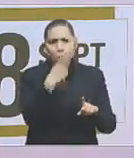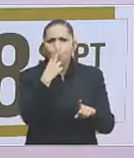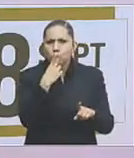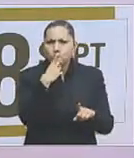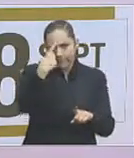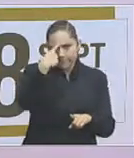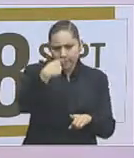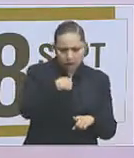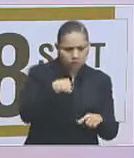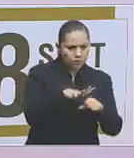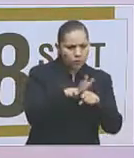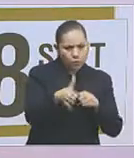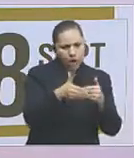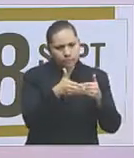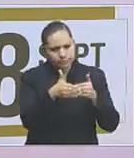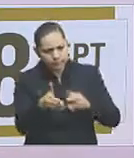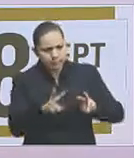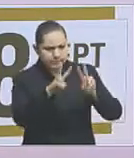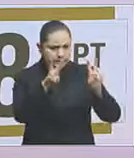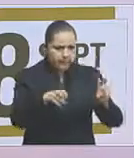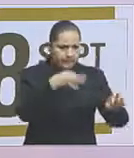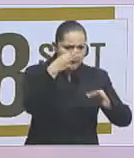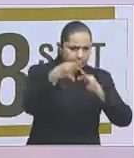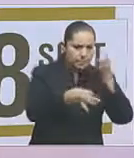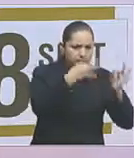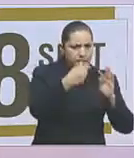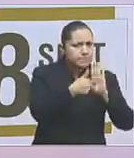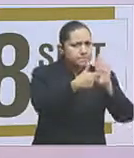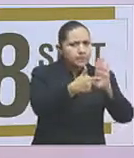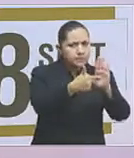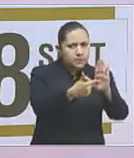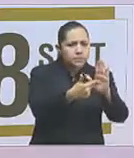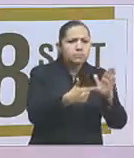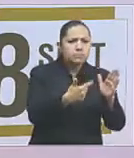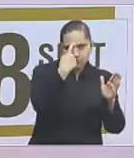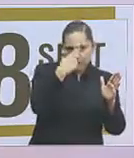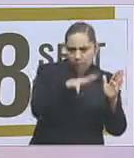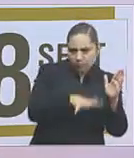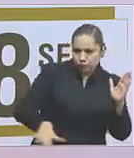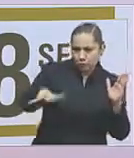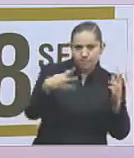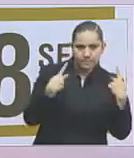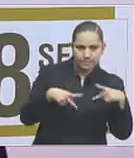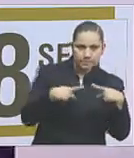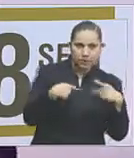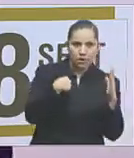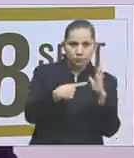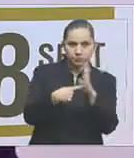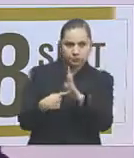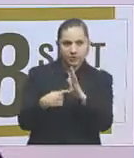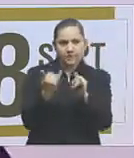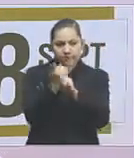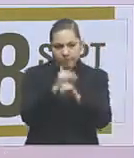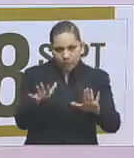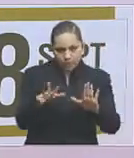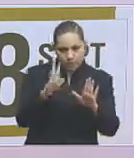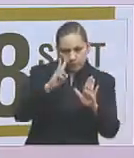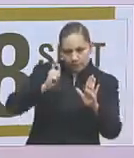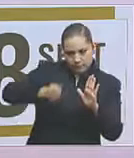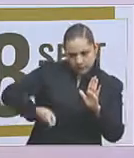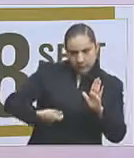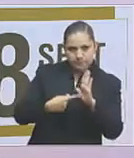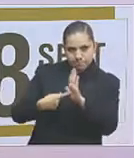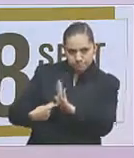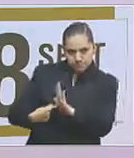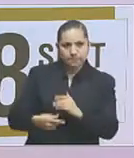plataforma programática y planes de gobierno y después rendir cuentas al electorado es decir el fair tail y el cuento de hadas